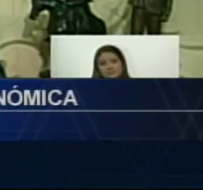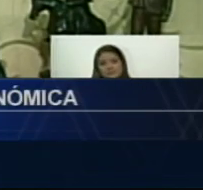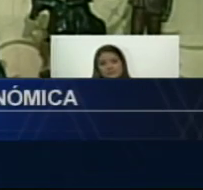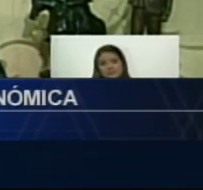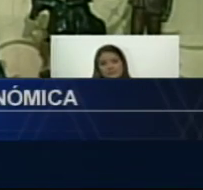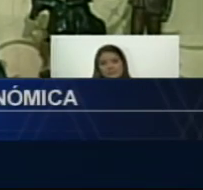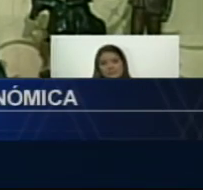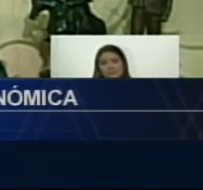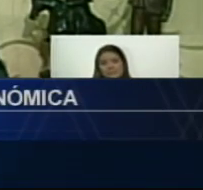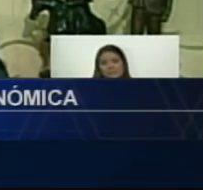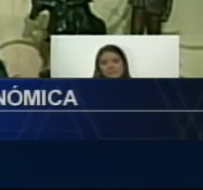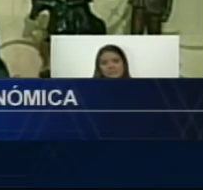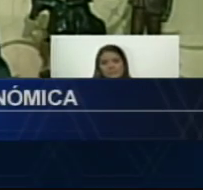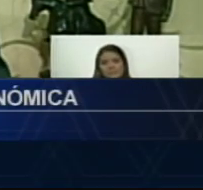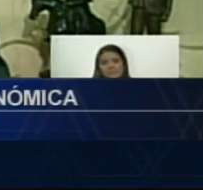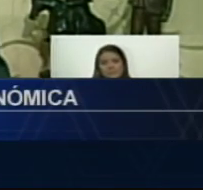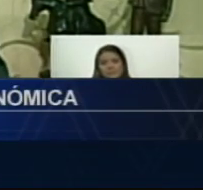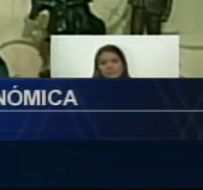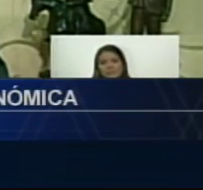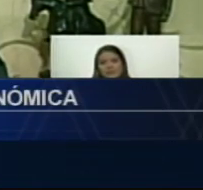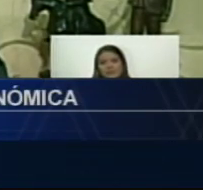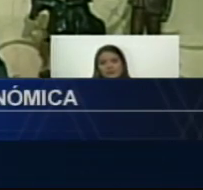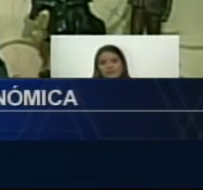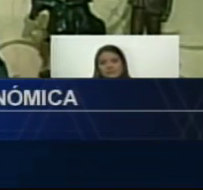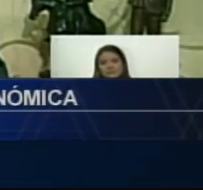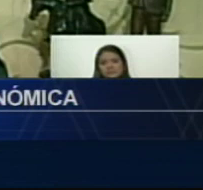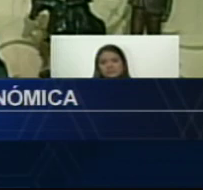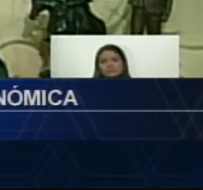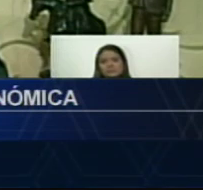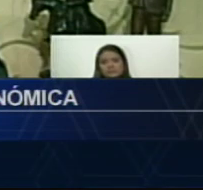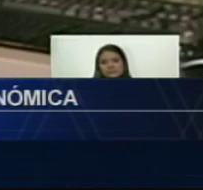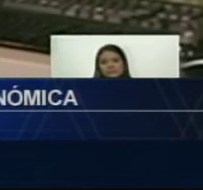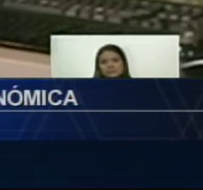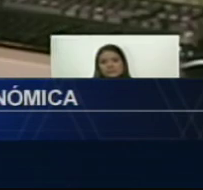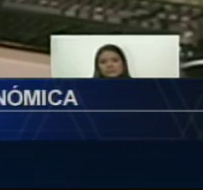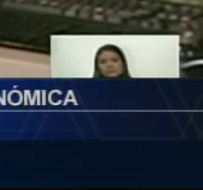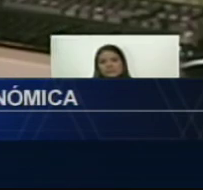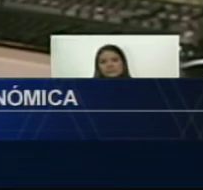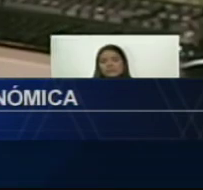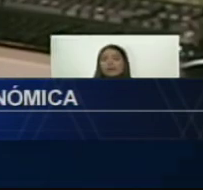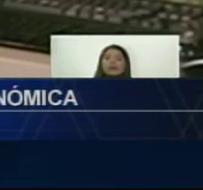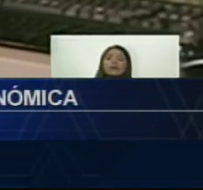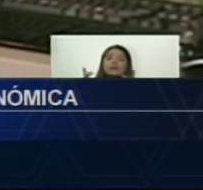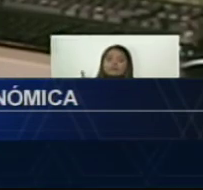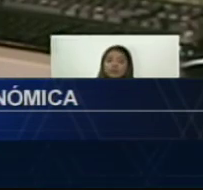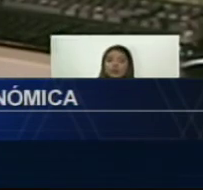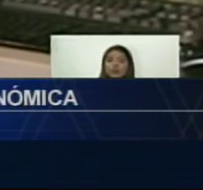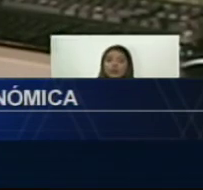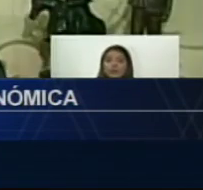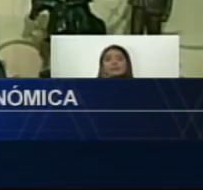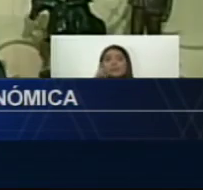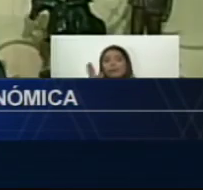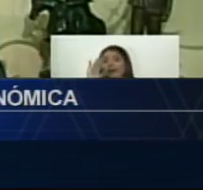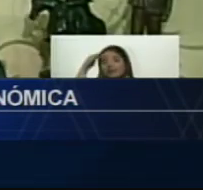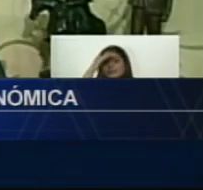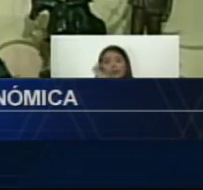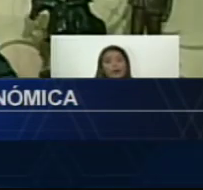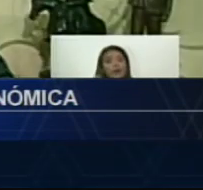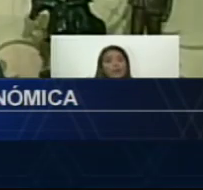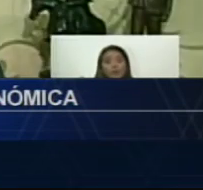efectos. A todo evento, las medidas que adopte el Ejecutivo Nacional en la atención a la emergencia económica